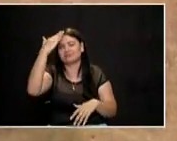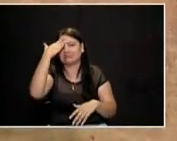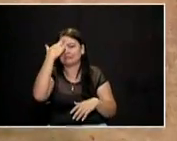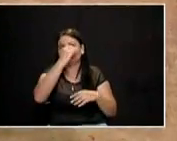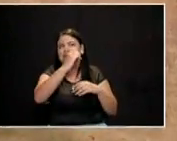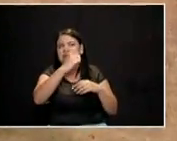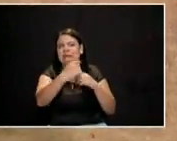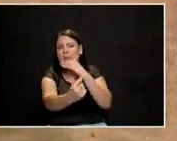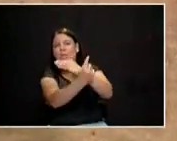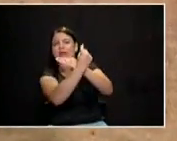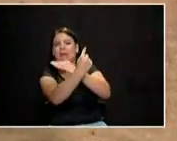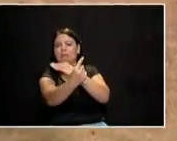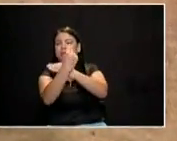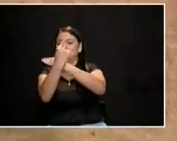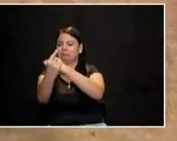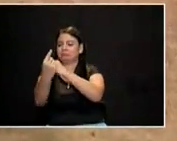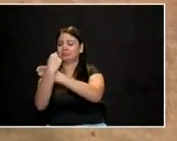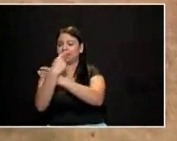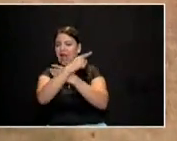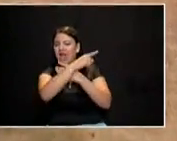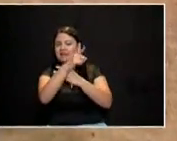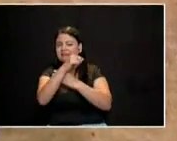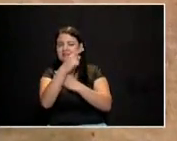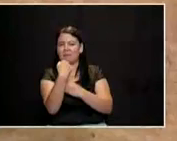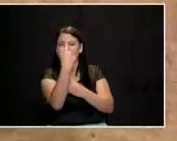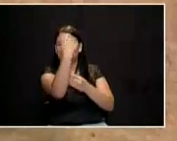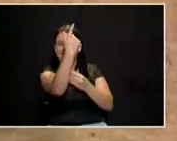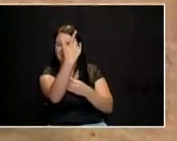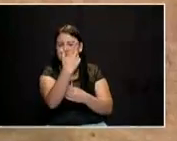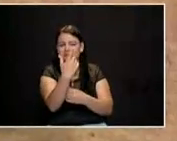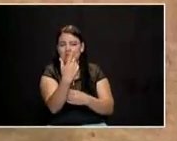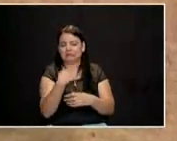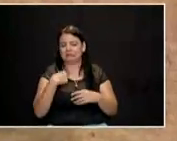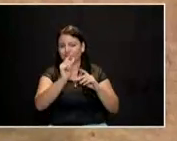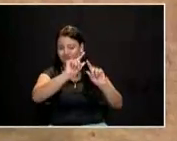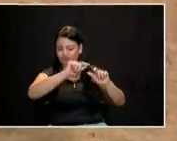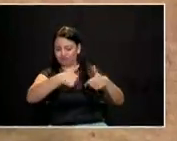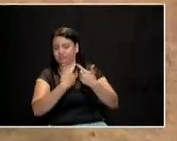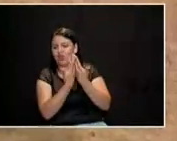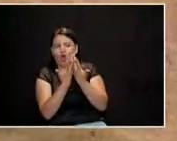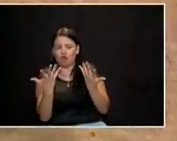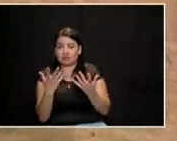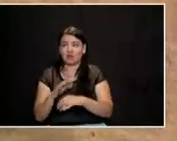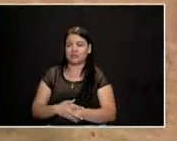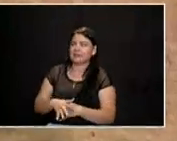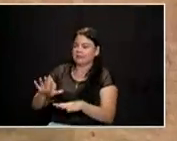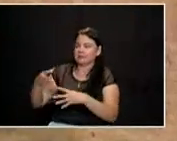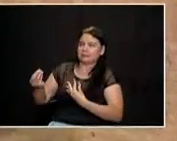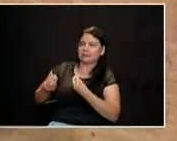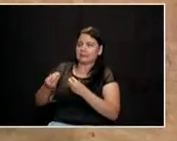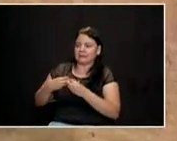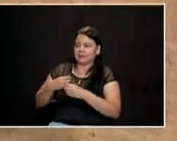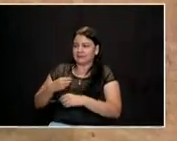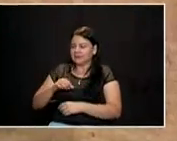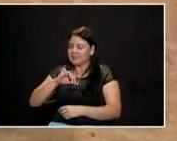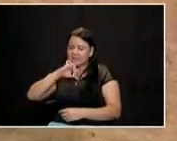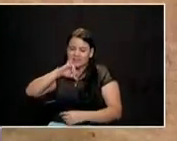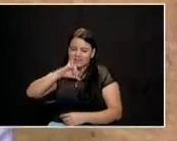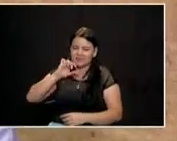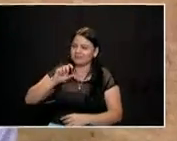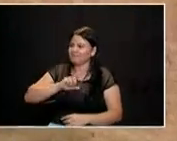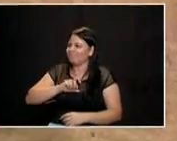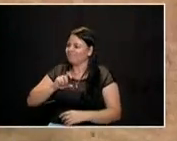semana. Ataques de la política cochina, que no encuentra argumentos, sino solo el insulto, el odio. Pero así son ellos.